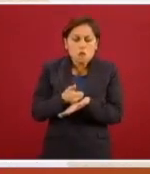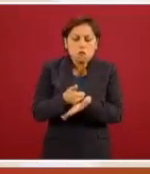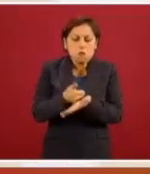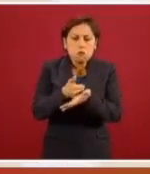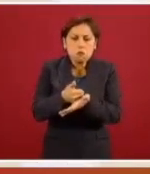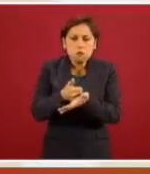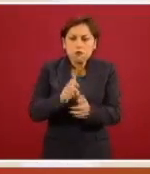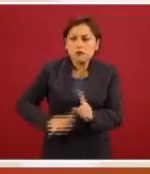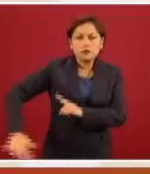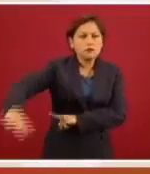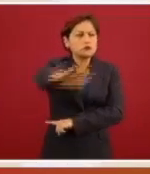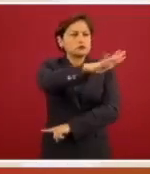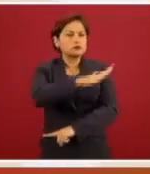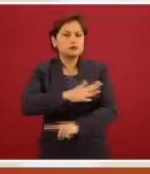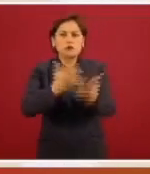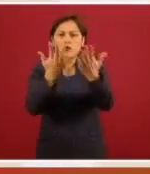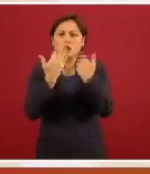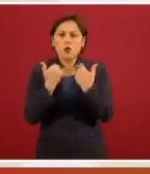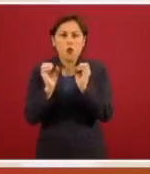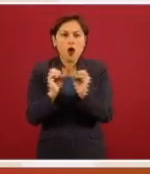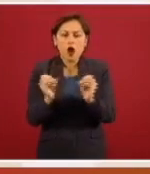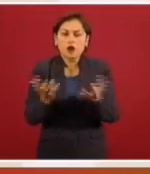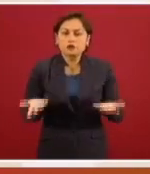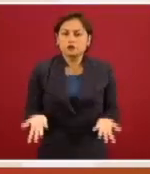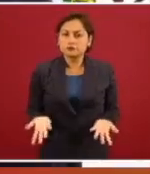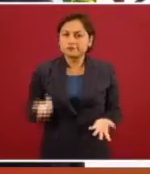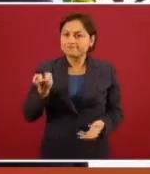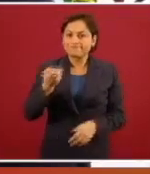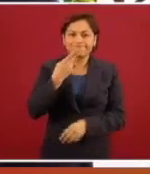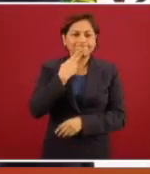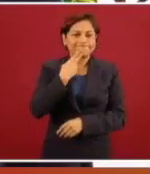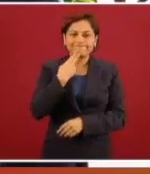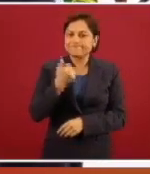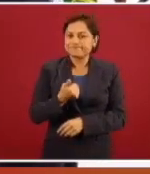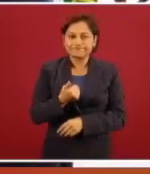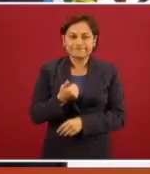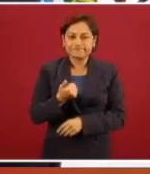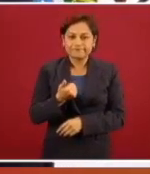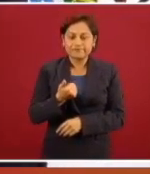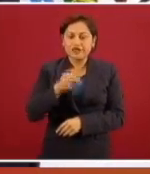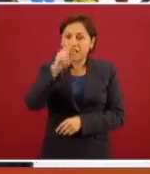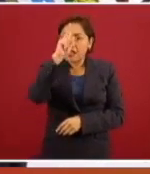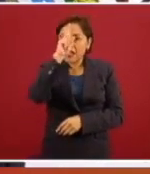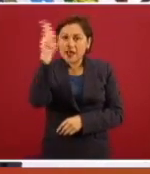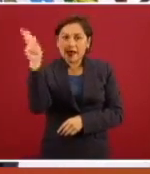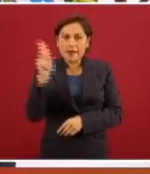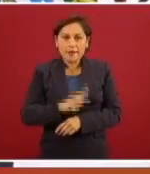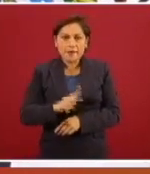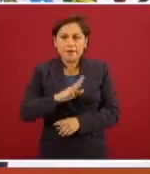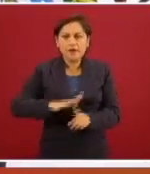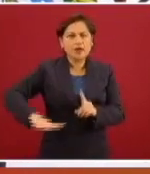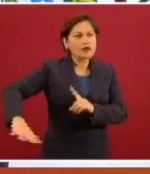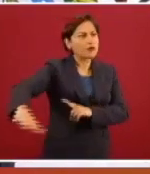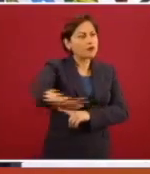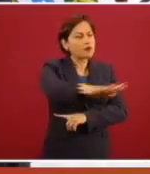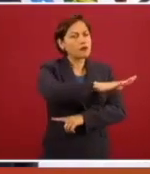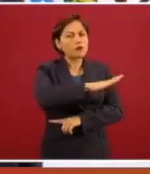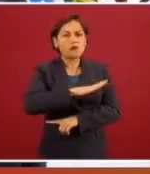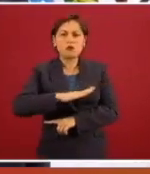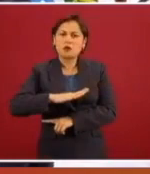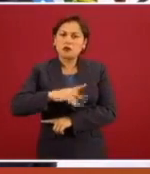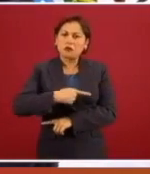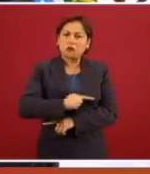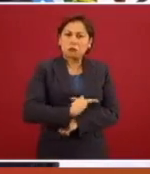general, sino al contrario, engendra miseria pública